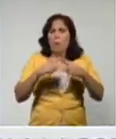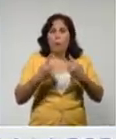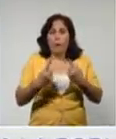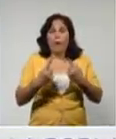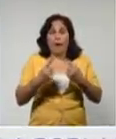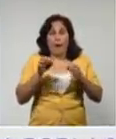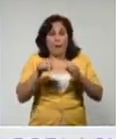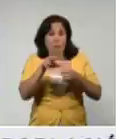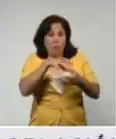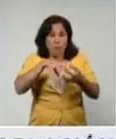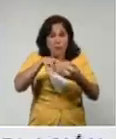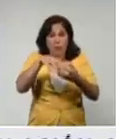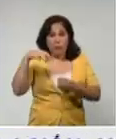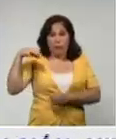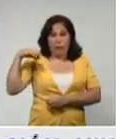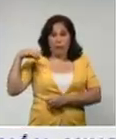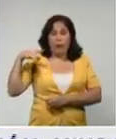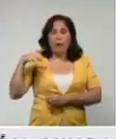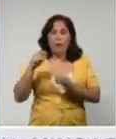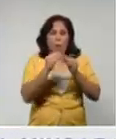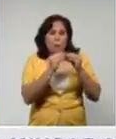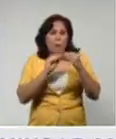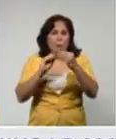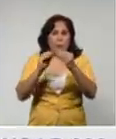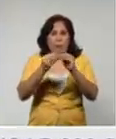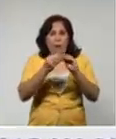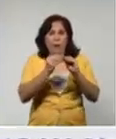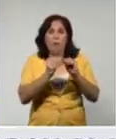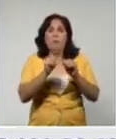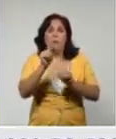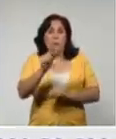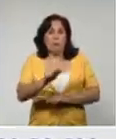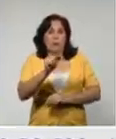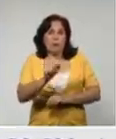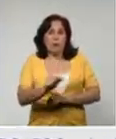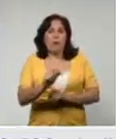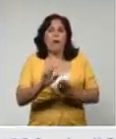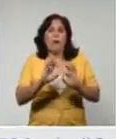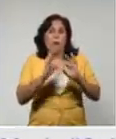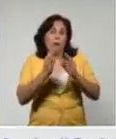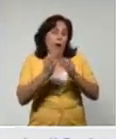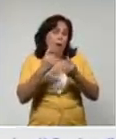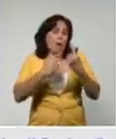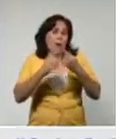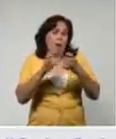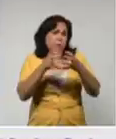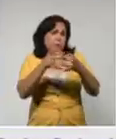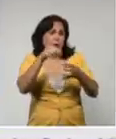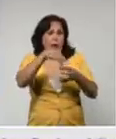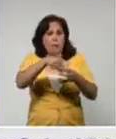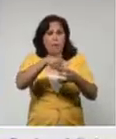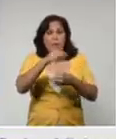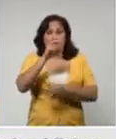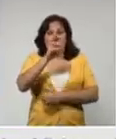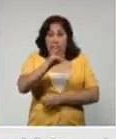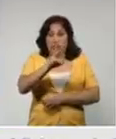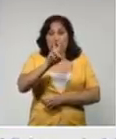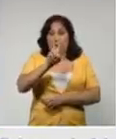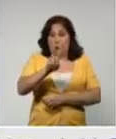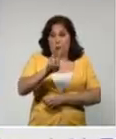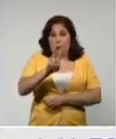evento del cual son contactos de personas de este evento. Los 32 de casos